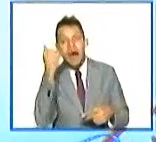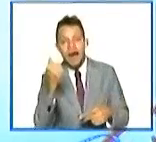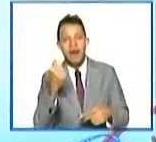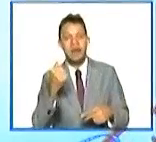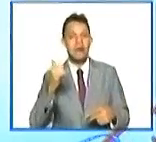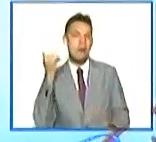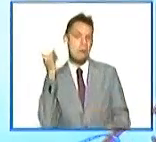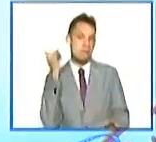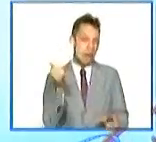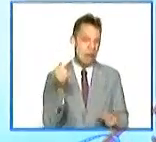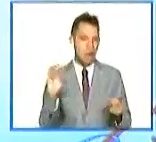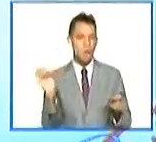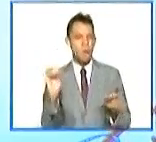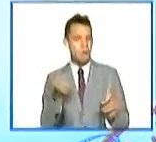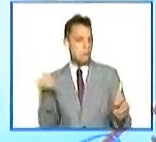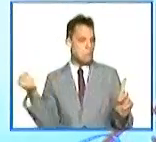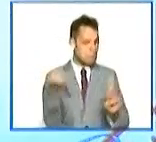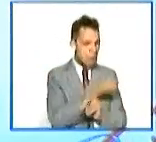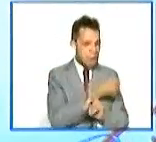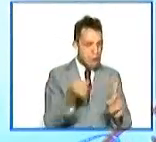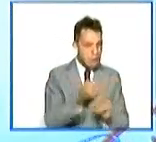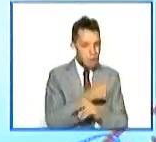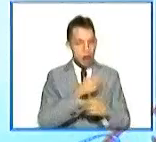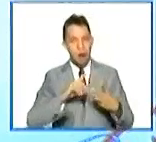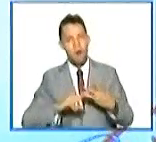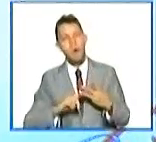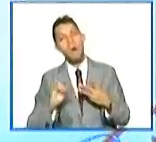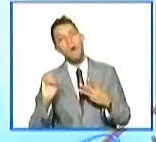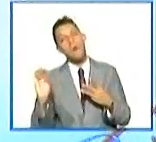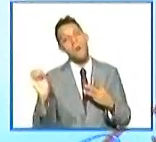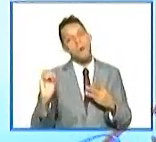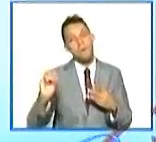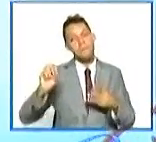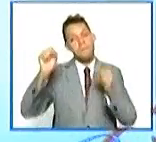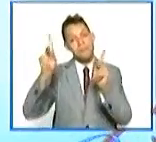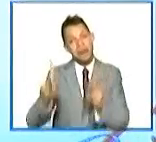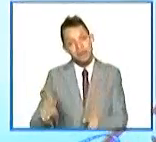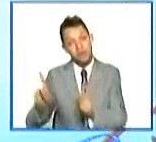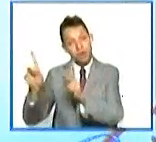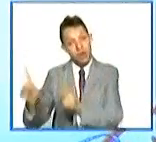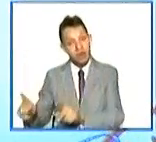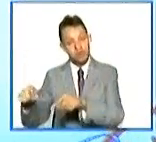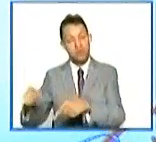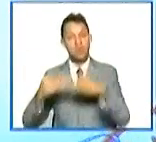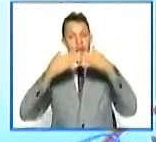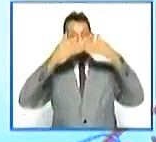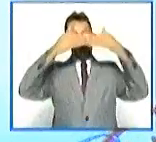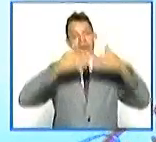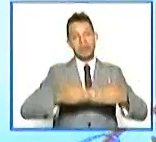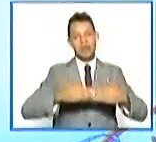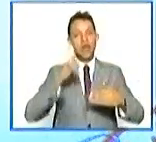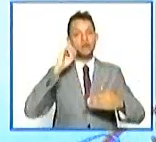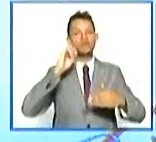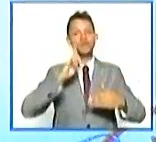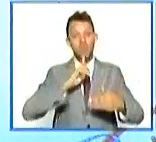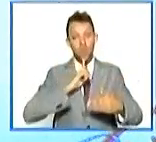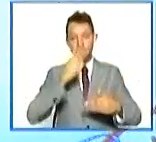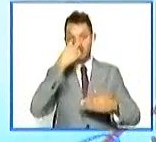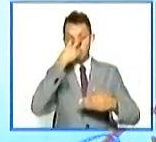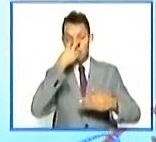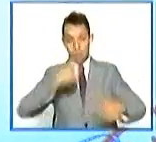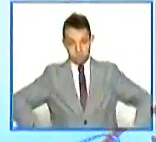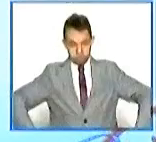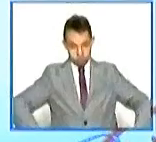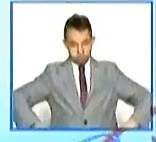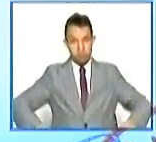violencia intrafamiliar, las personas que están en condición de discapacidad, ellos son